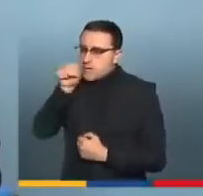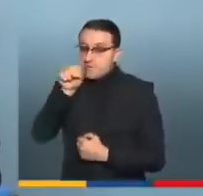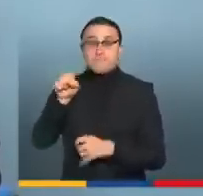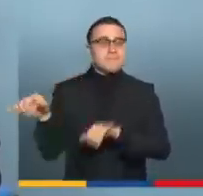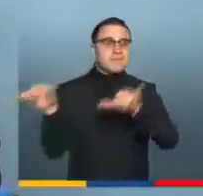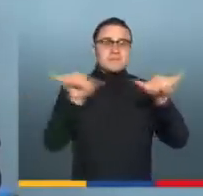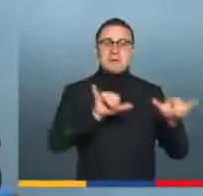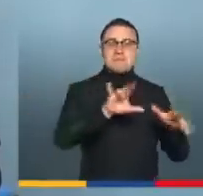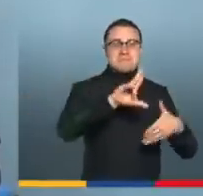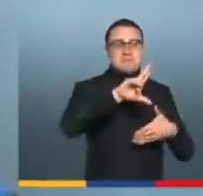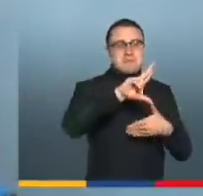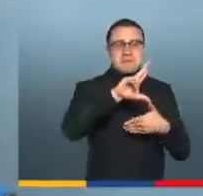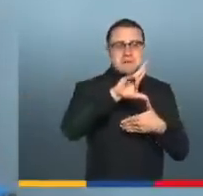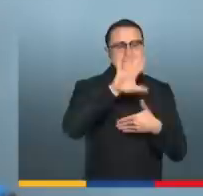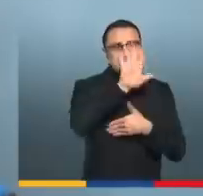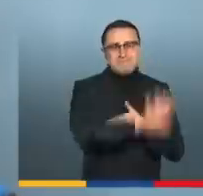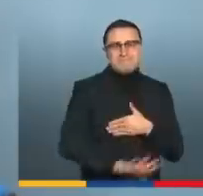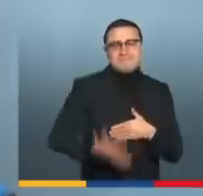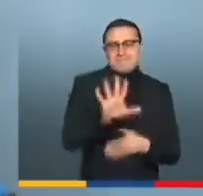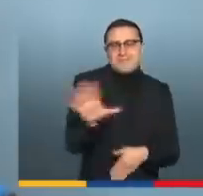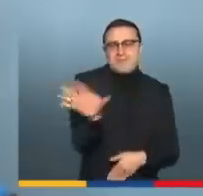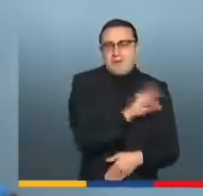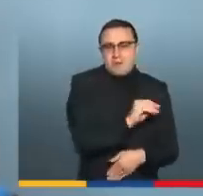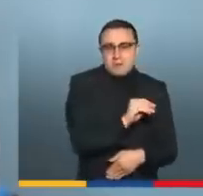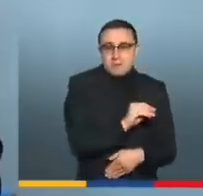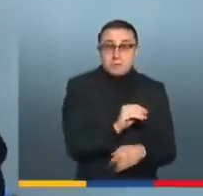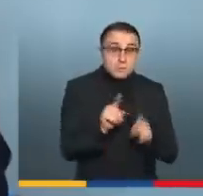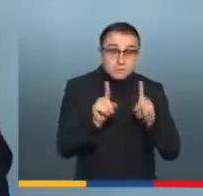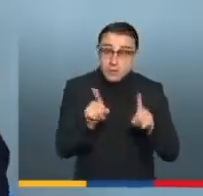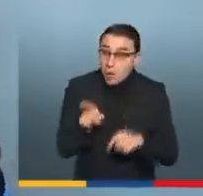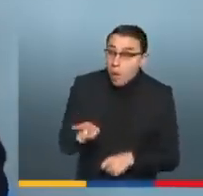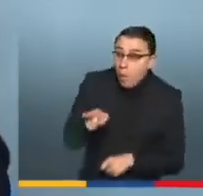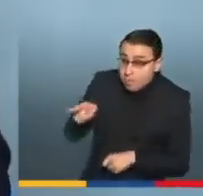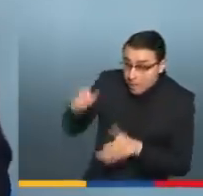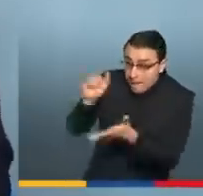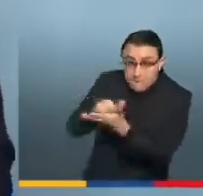atrae. Pero allí mismo lo intentaron matar.